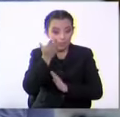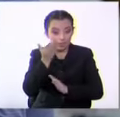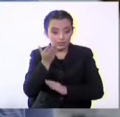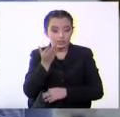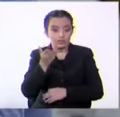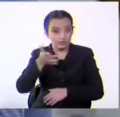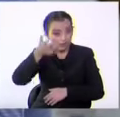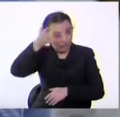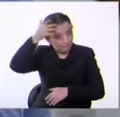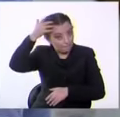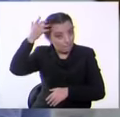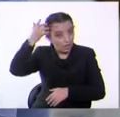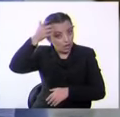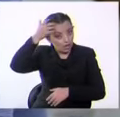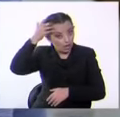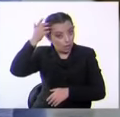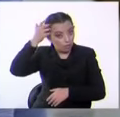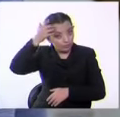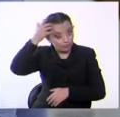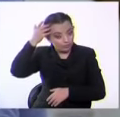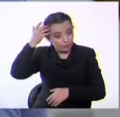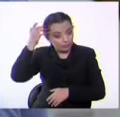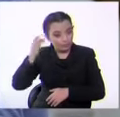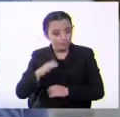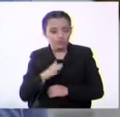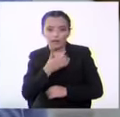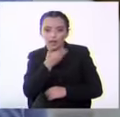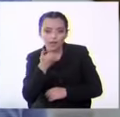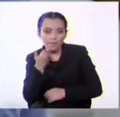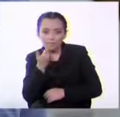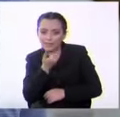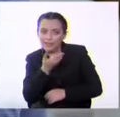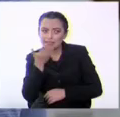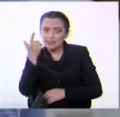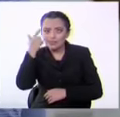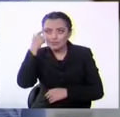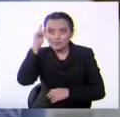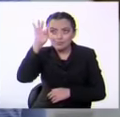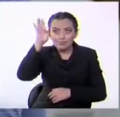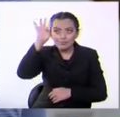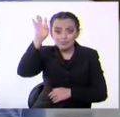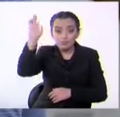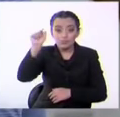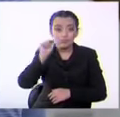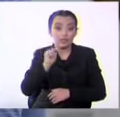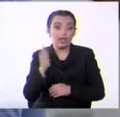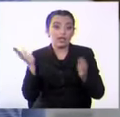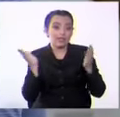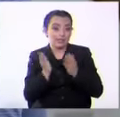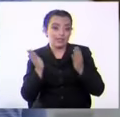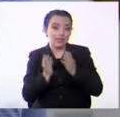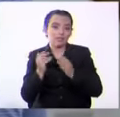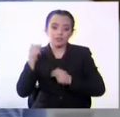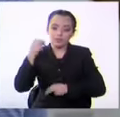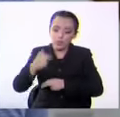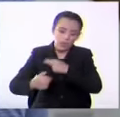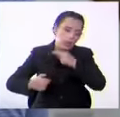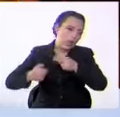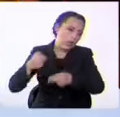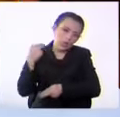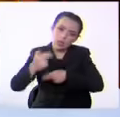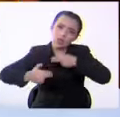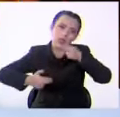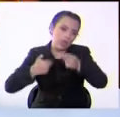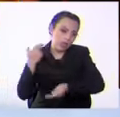chibolas de color claro. ¿Qué pasaría entonces si esto lo hiciéramos durante sucesivas generaciones? Pues lo